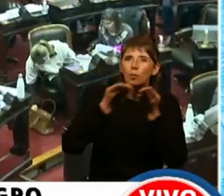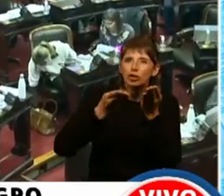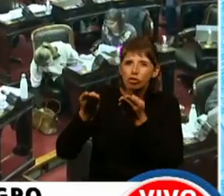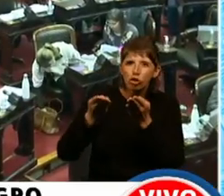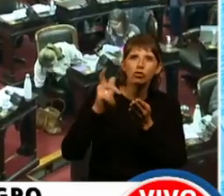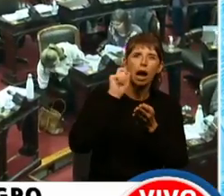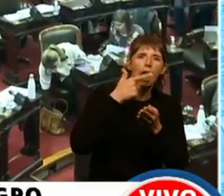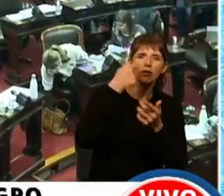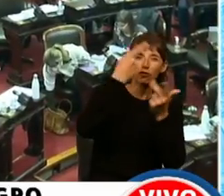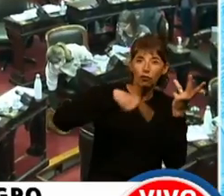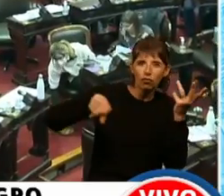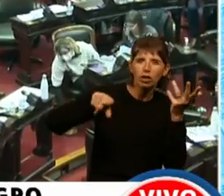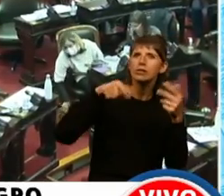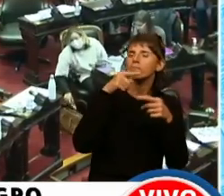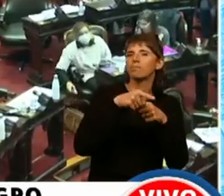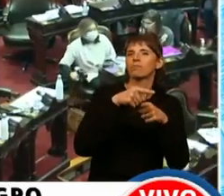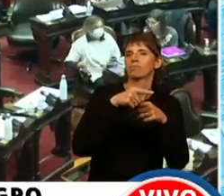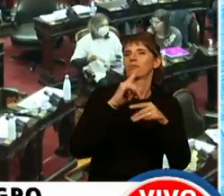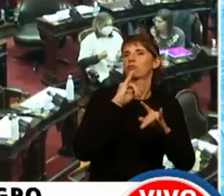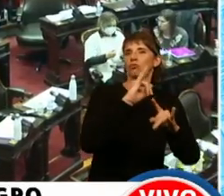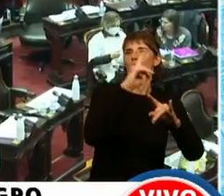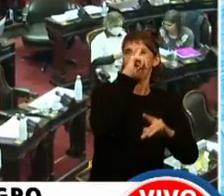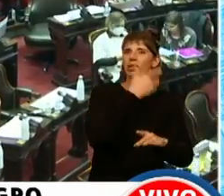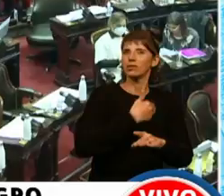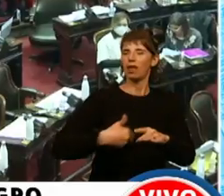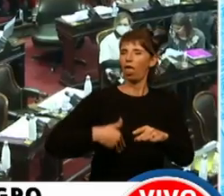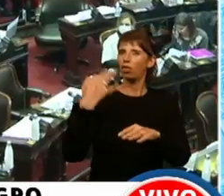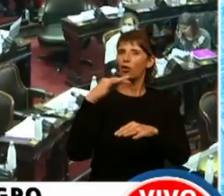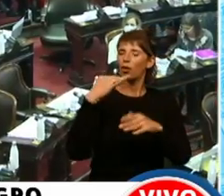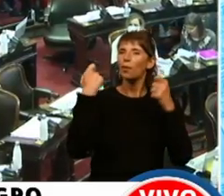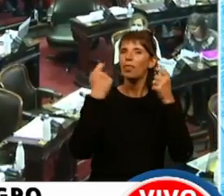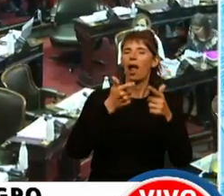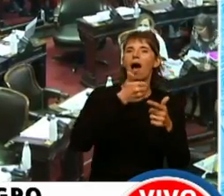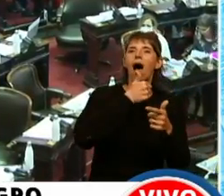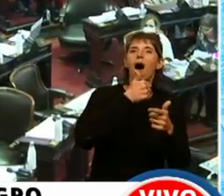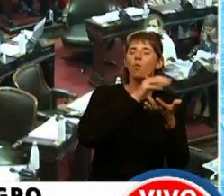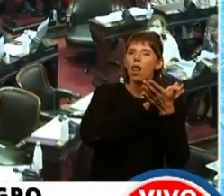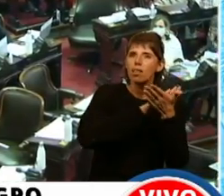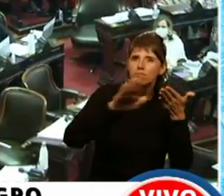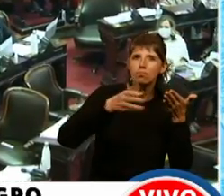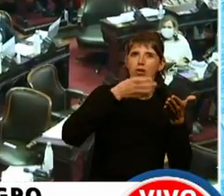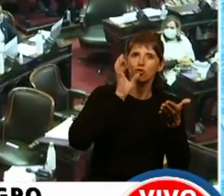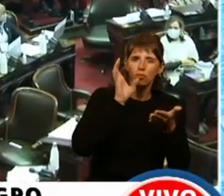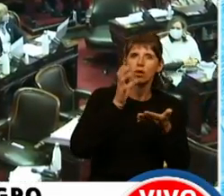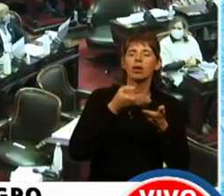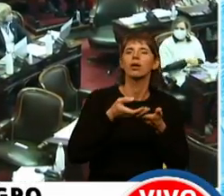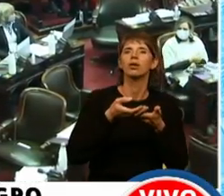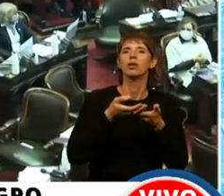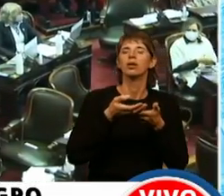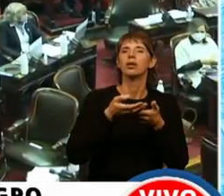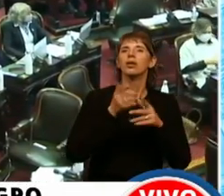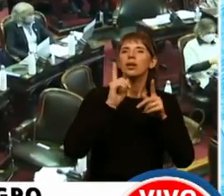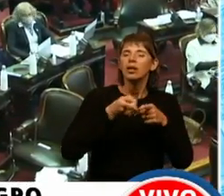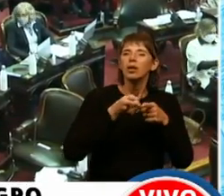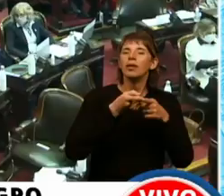que era una tarea del estado proporcionar el agua potable proporcionar los servicios